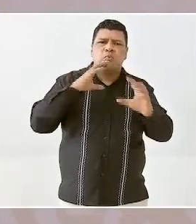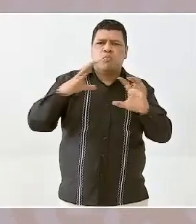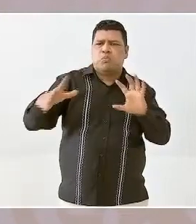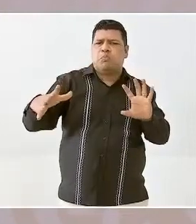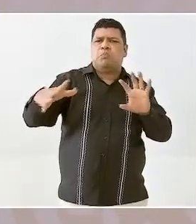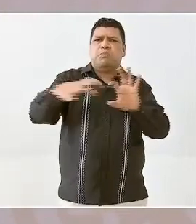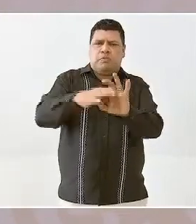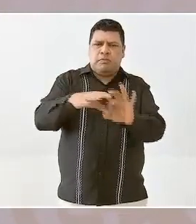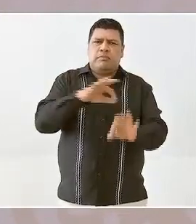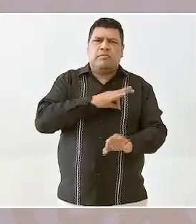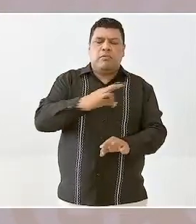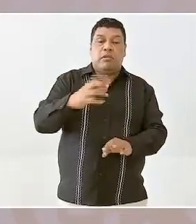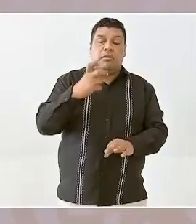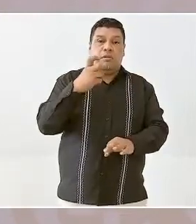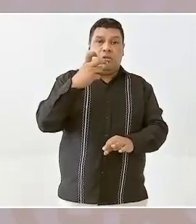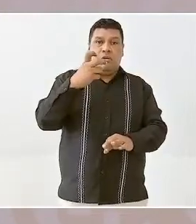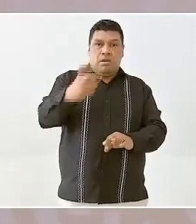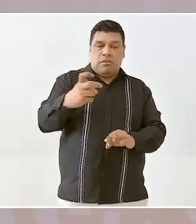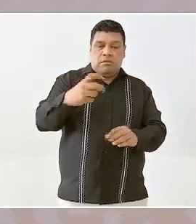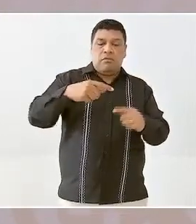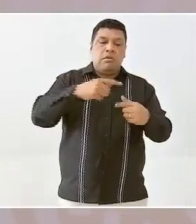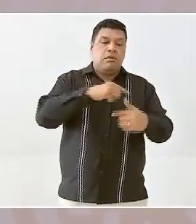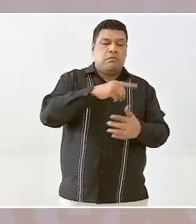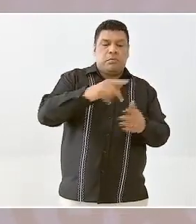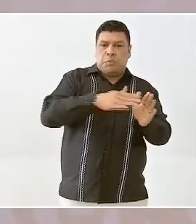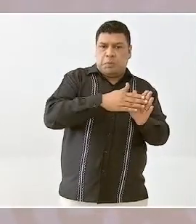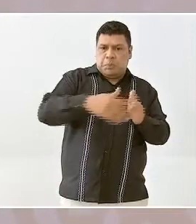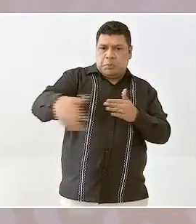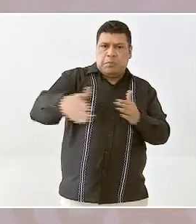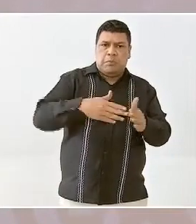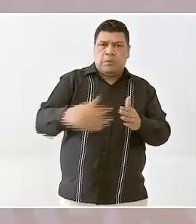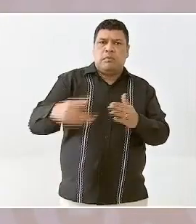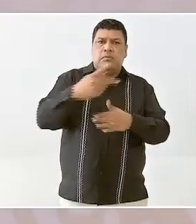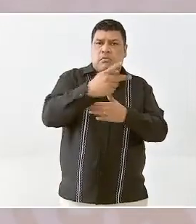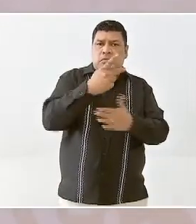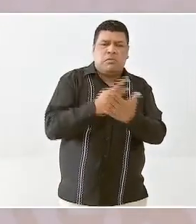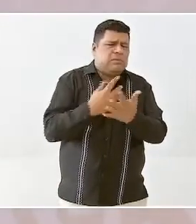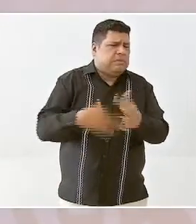Es muy importante este proyecto,